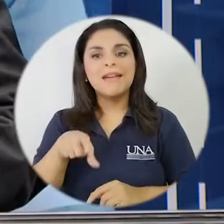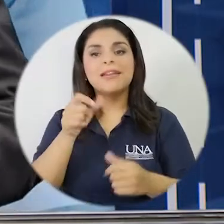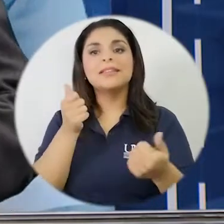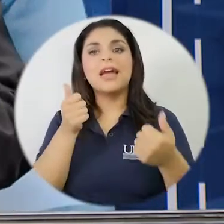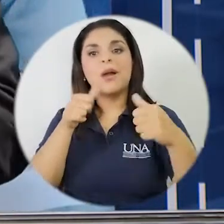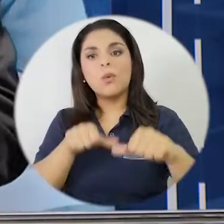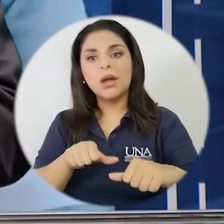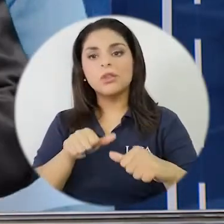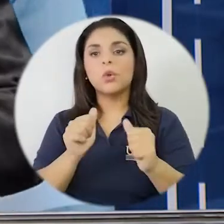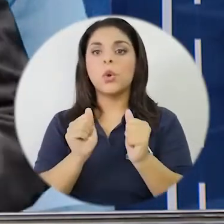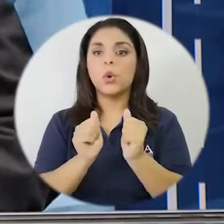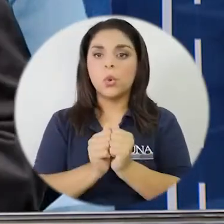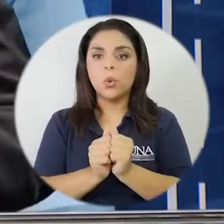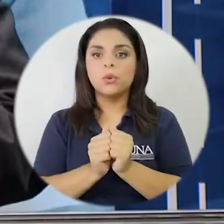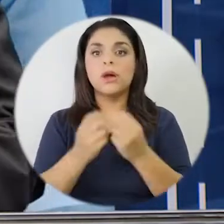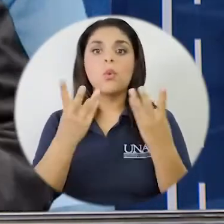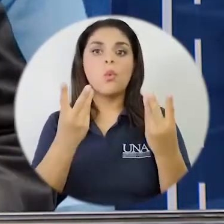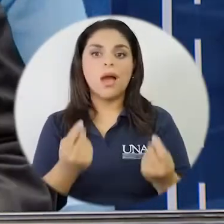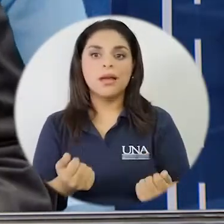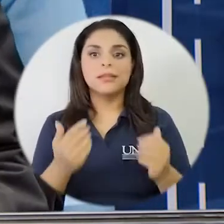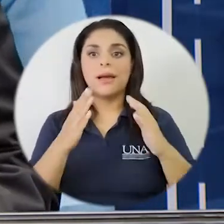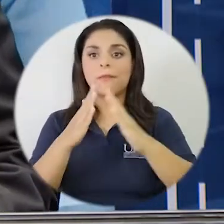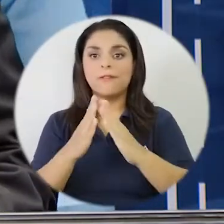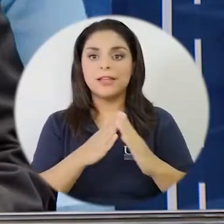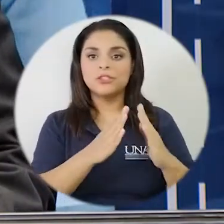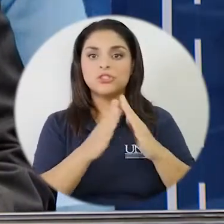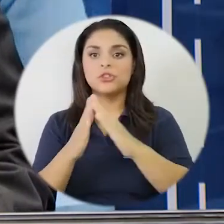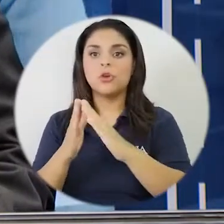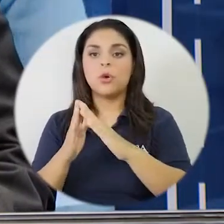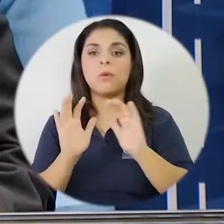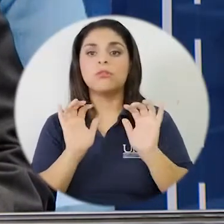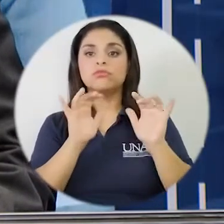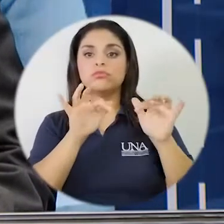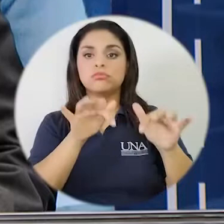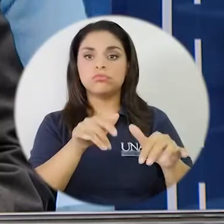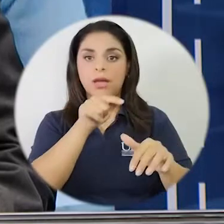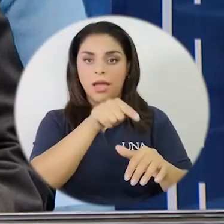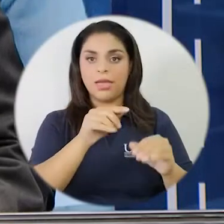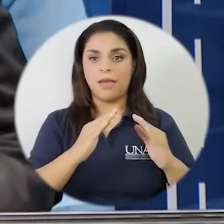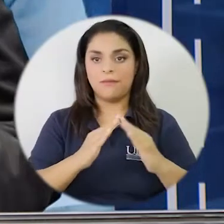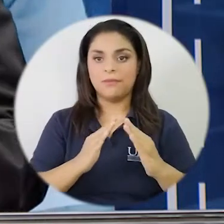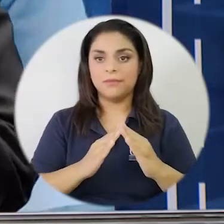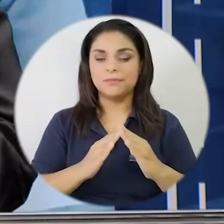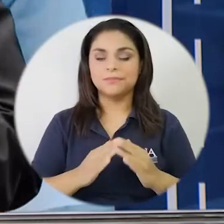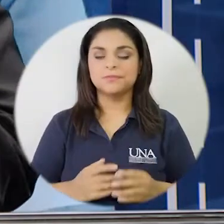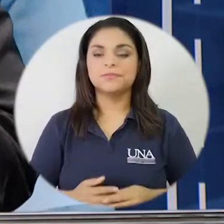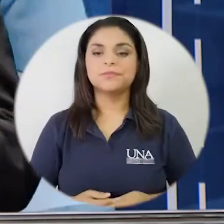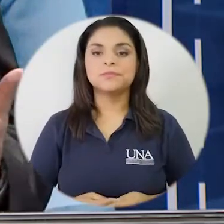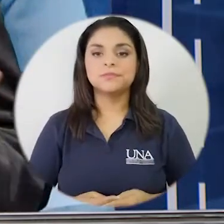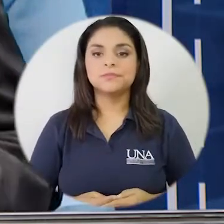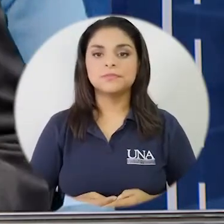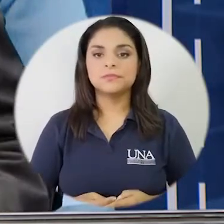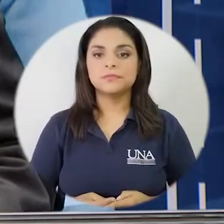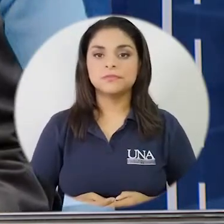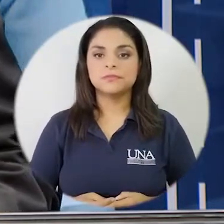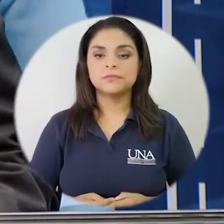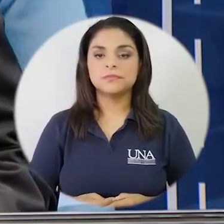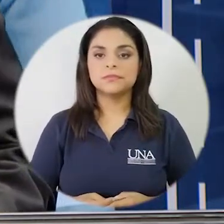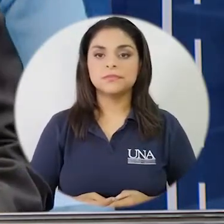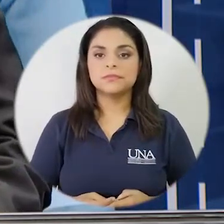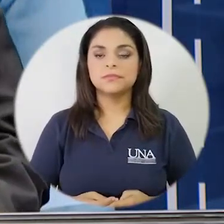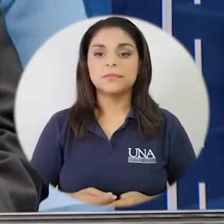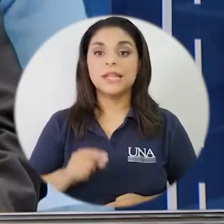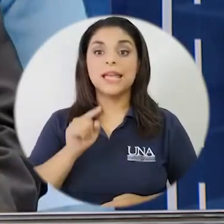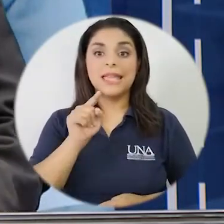que estar de acuerdo a la cantidad de la población que ahí va a estar de sus habitantes, de los que